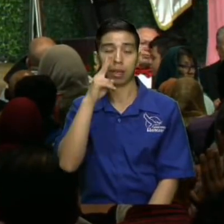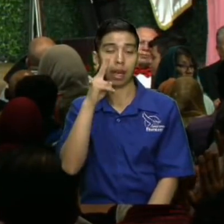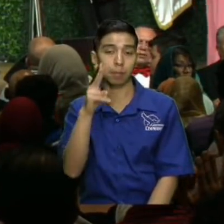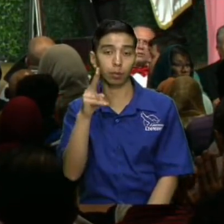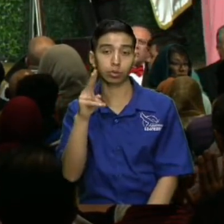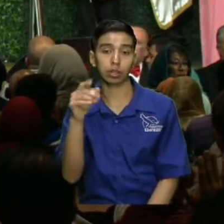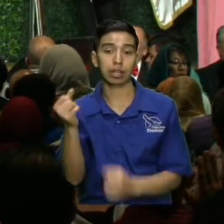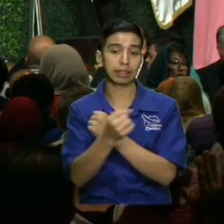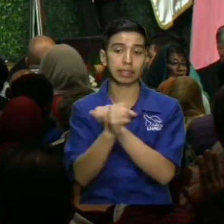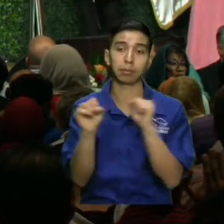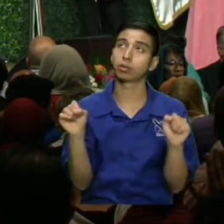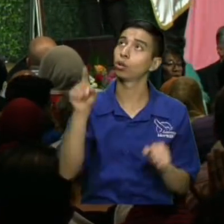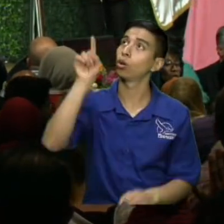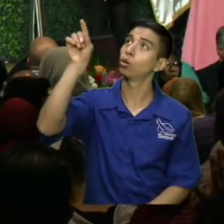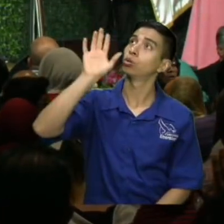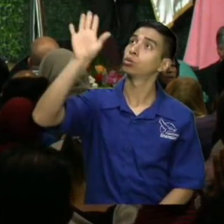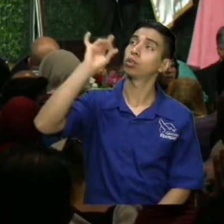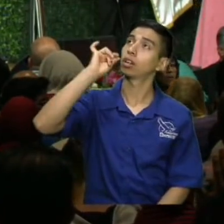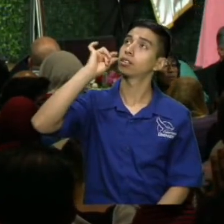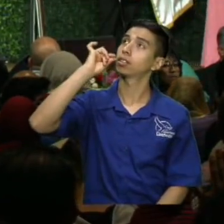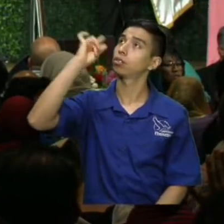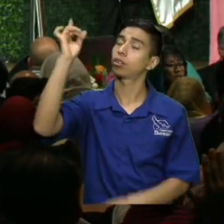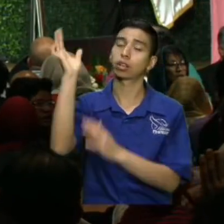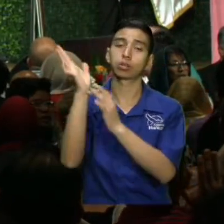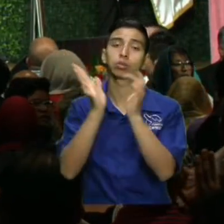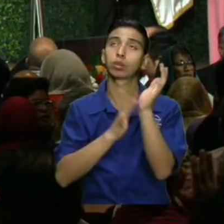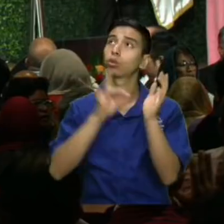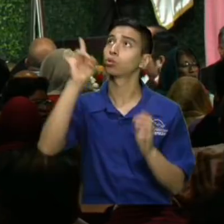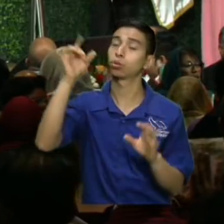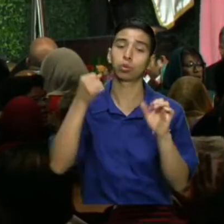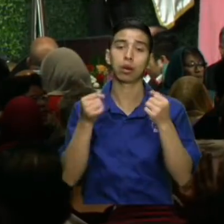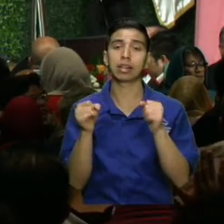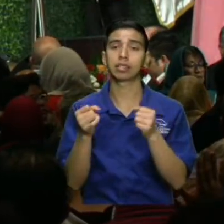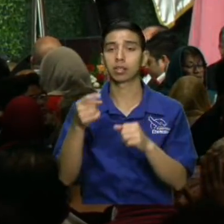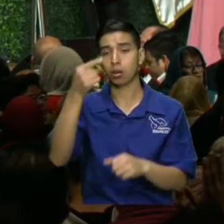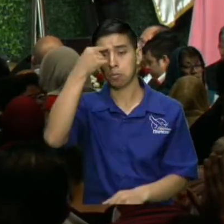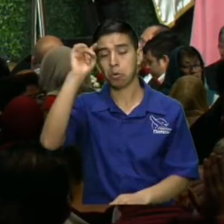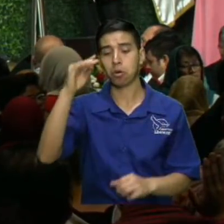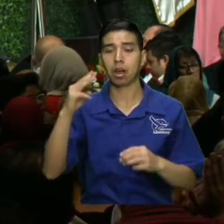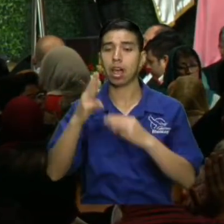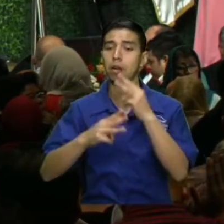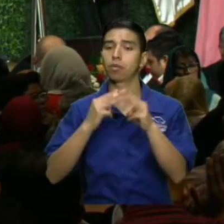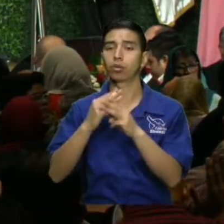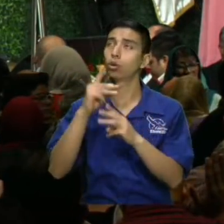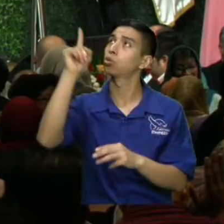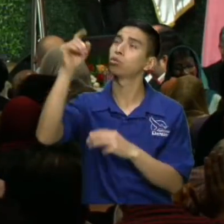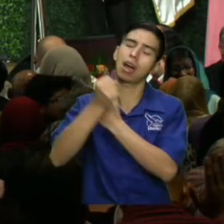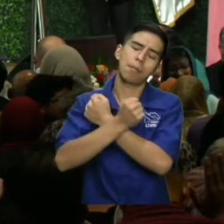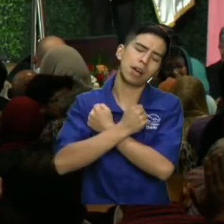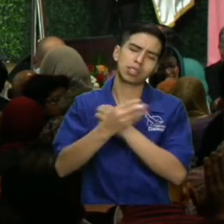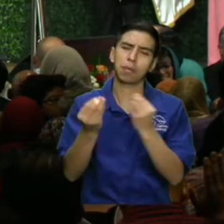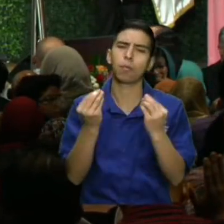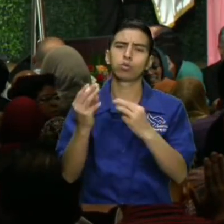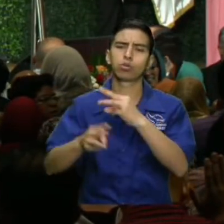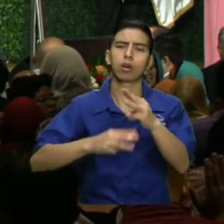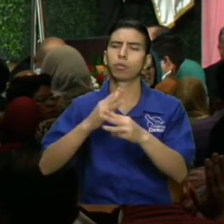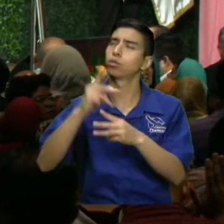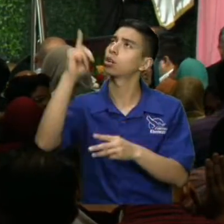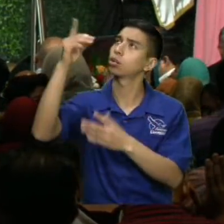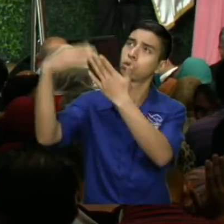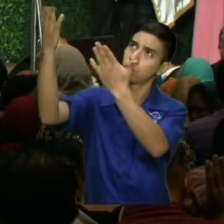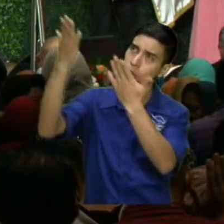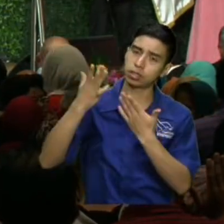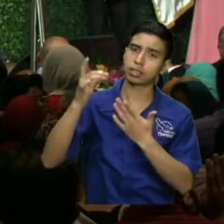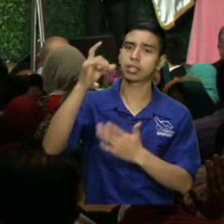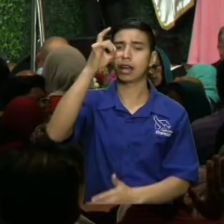salvación que tú haces de la humanidad. Amaste tanto la humanidad que diste a tu Hijo